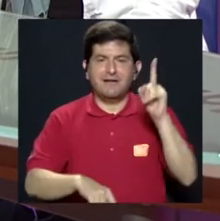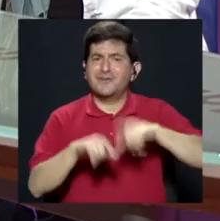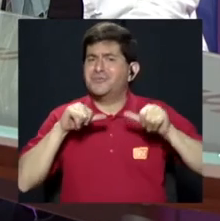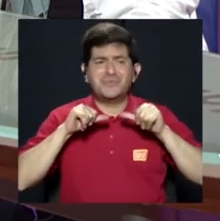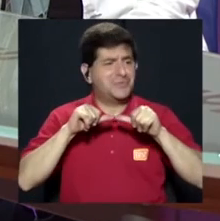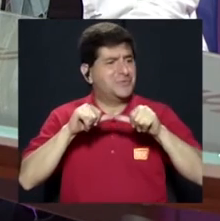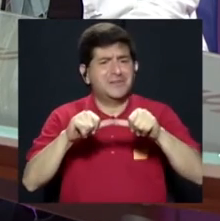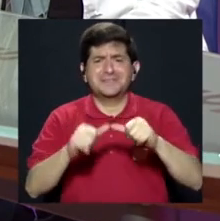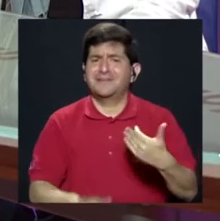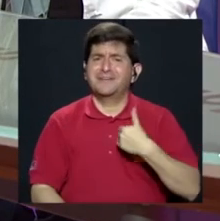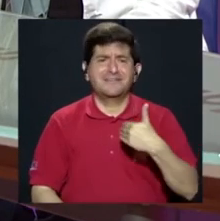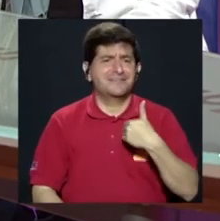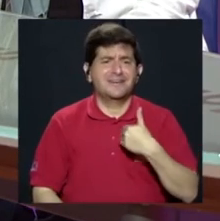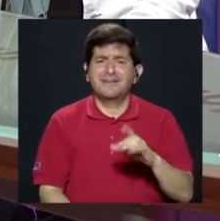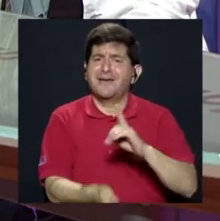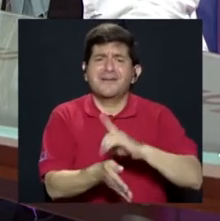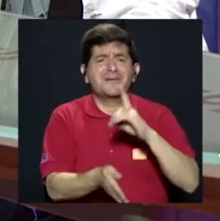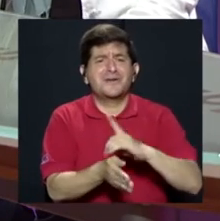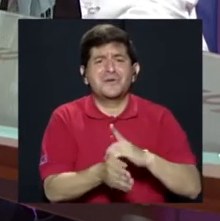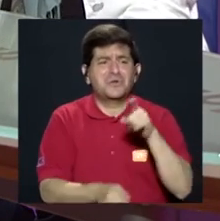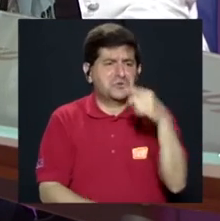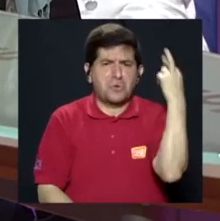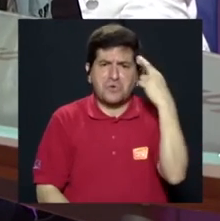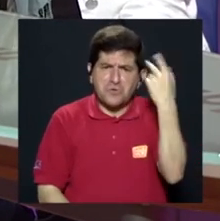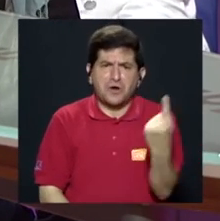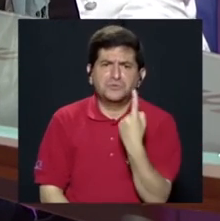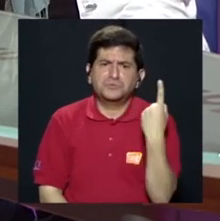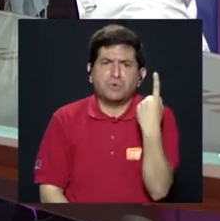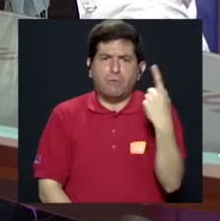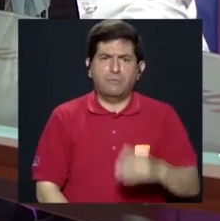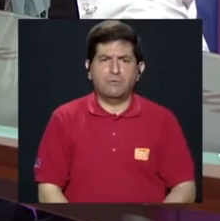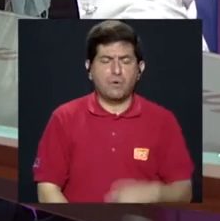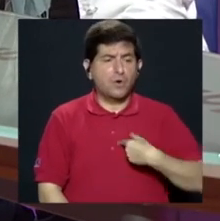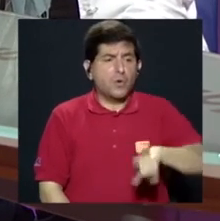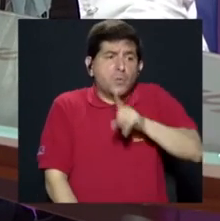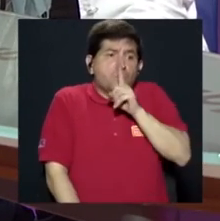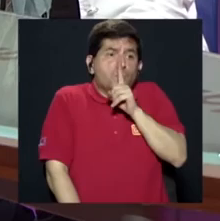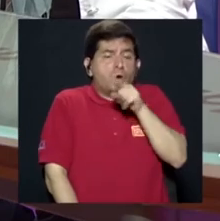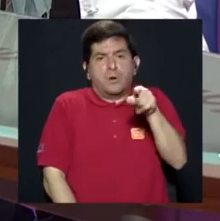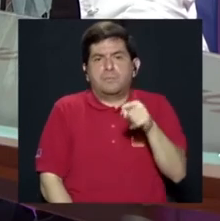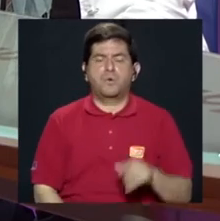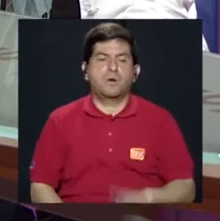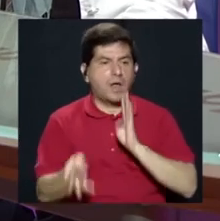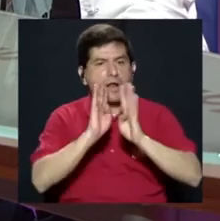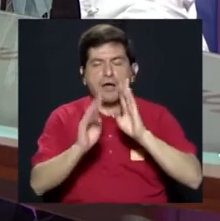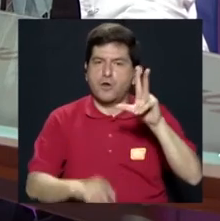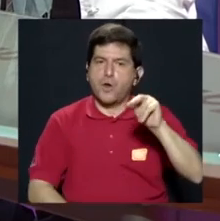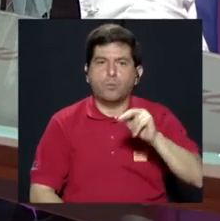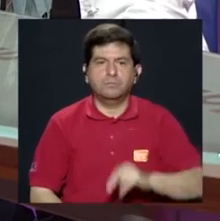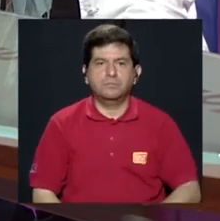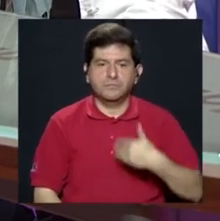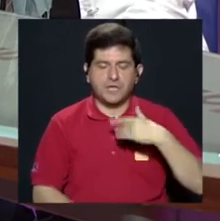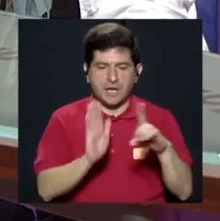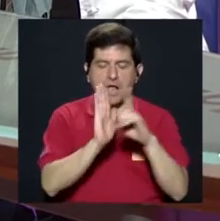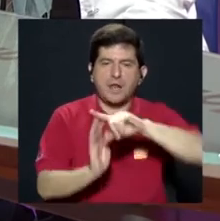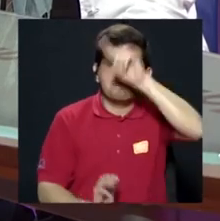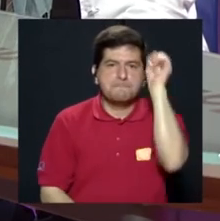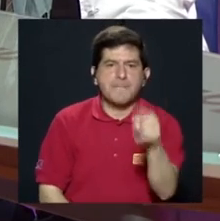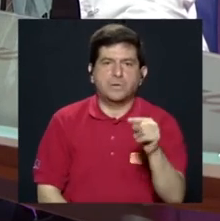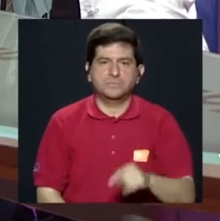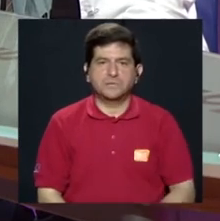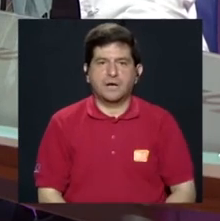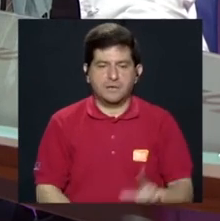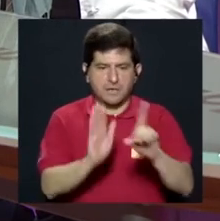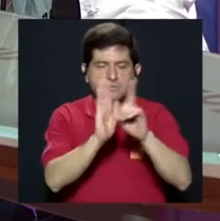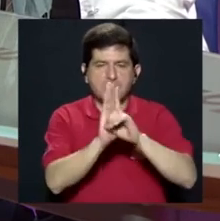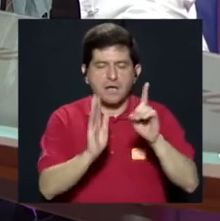seguir optando porque el médico tenga siempre la razón y porque tengo que quedarme callada porque el médico está hablando. No, tenemos derecho a preguntar, tenemos